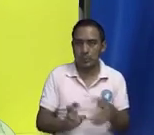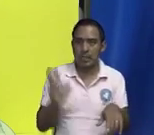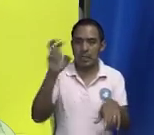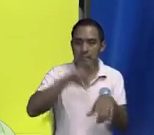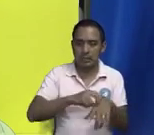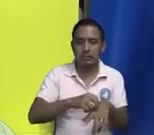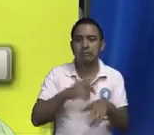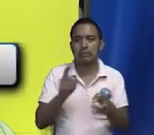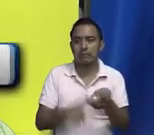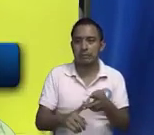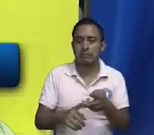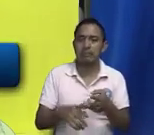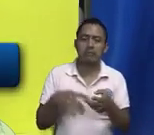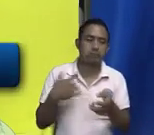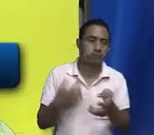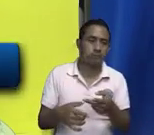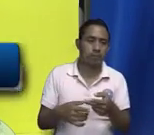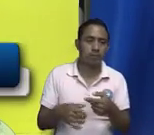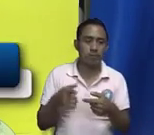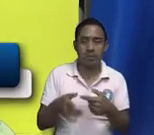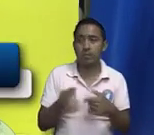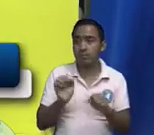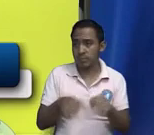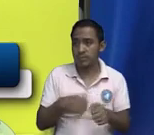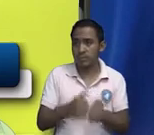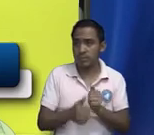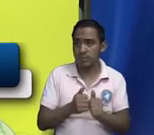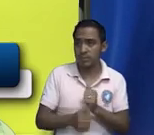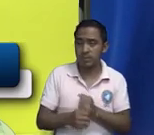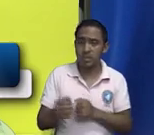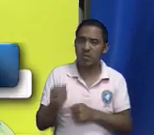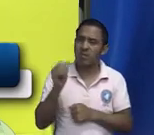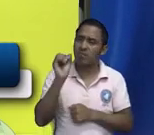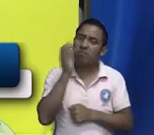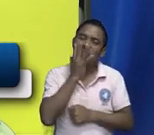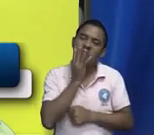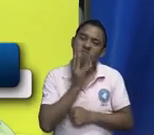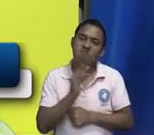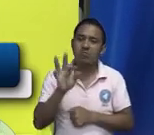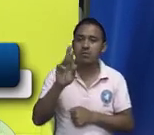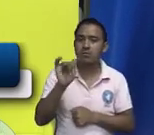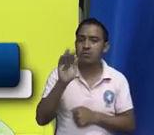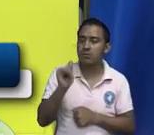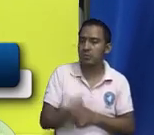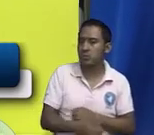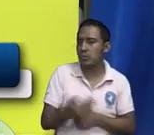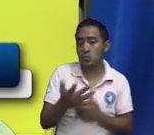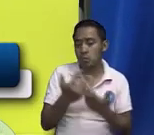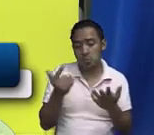a la gente. Obviamente, me imagino que causan también la rabia. ¿Pero qué otras enfermedades nos suelen